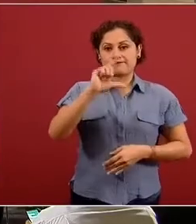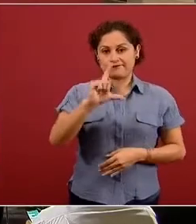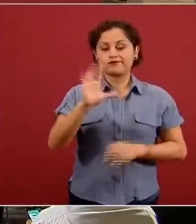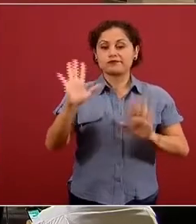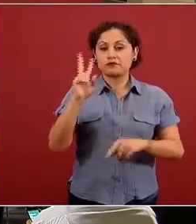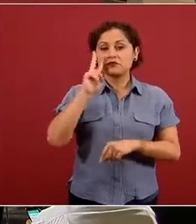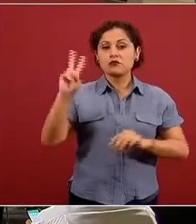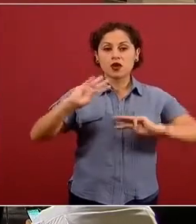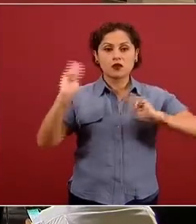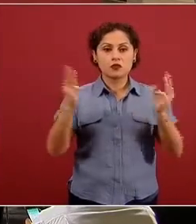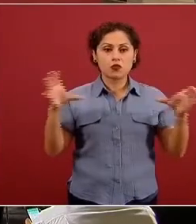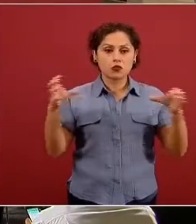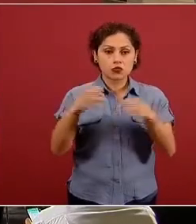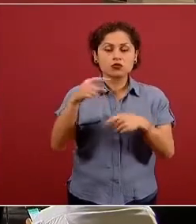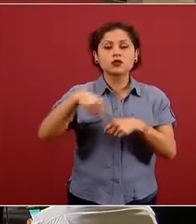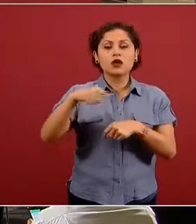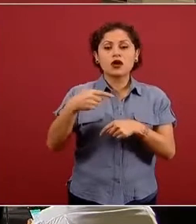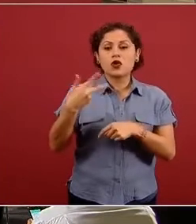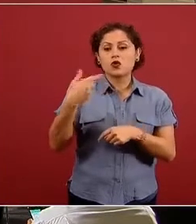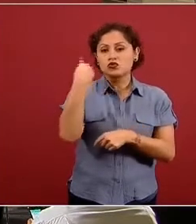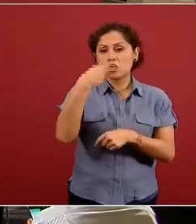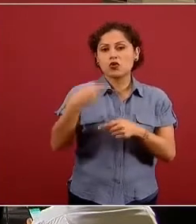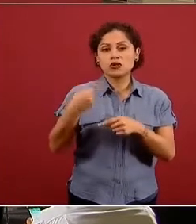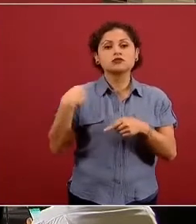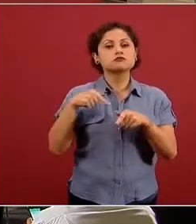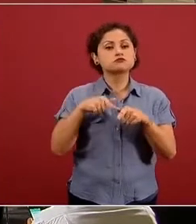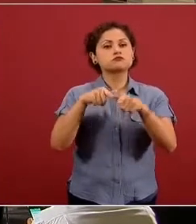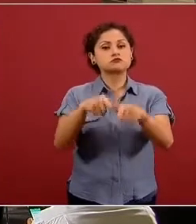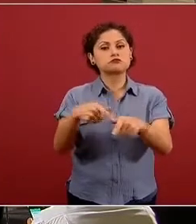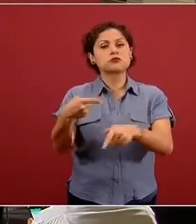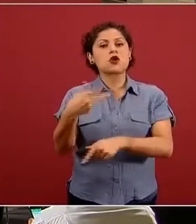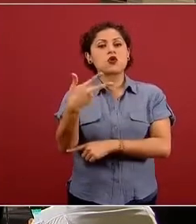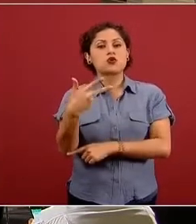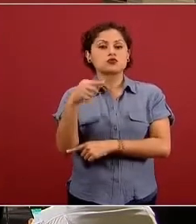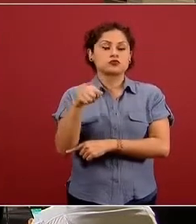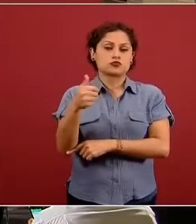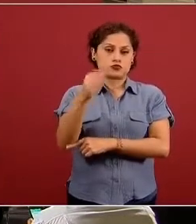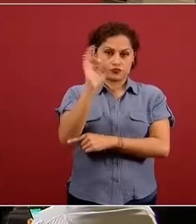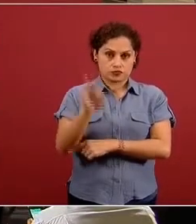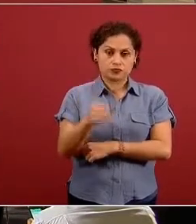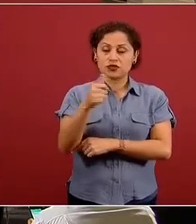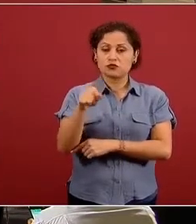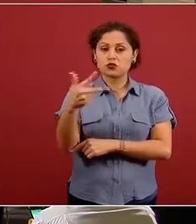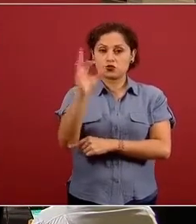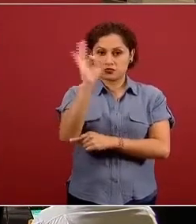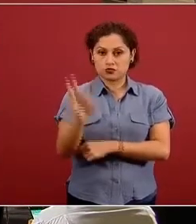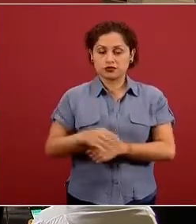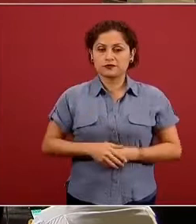se ha mantenido estable en las últimas 48 horas, pero está en 6.8%. La siguiente.